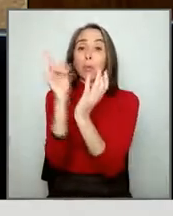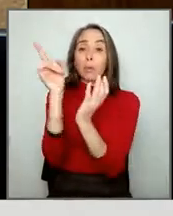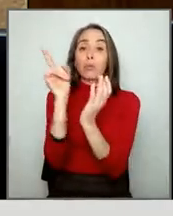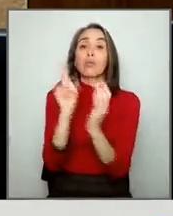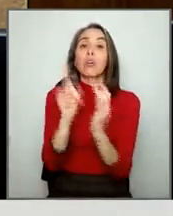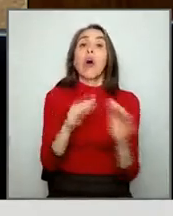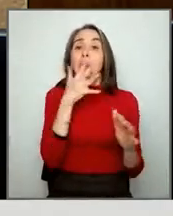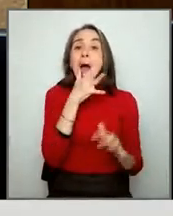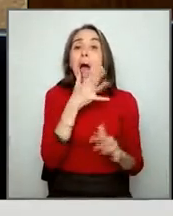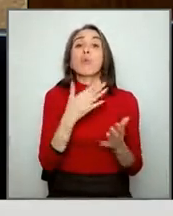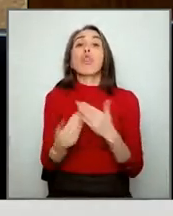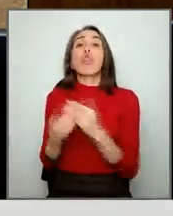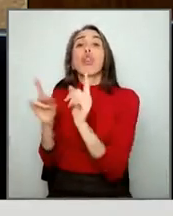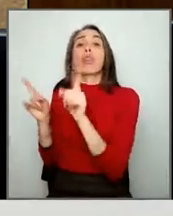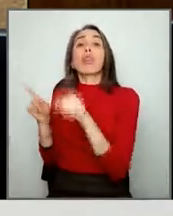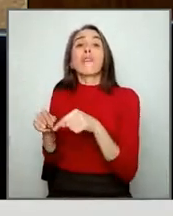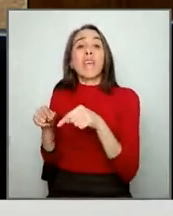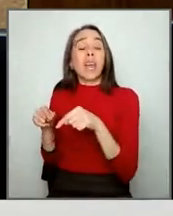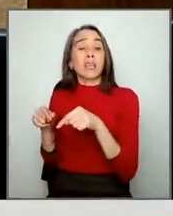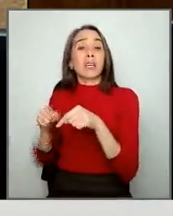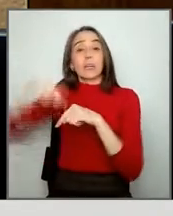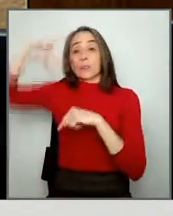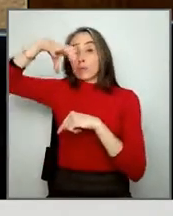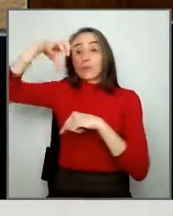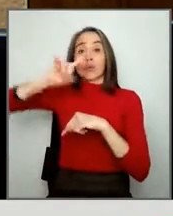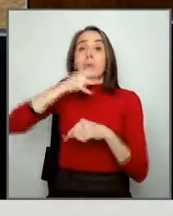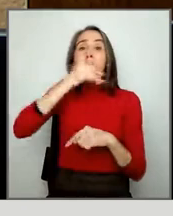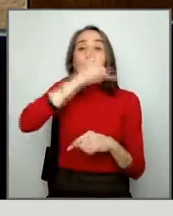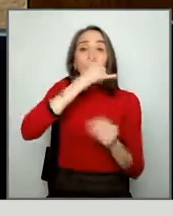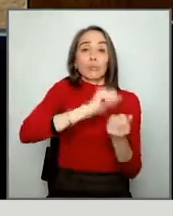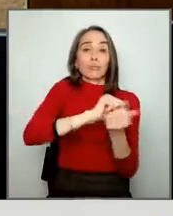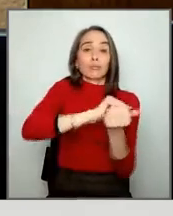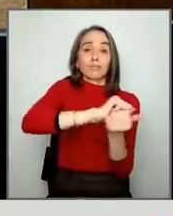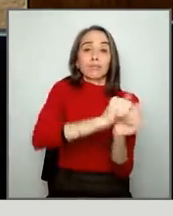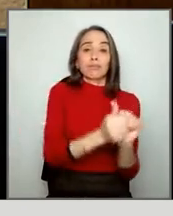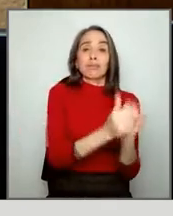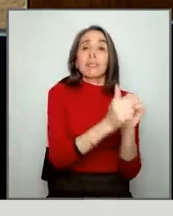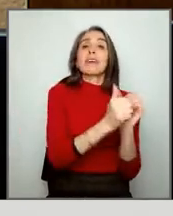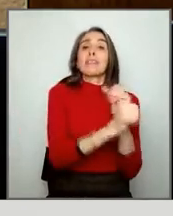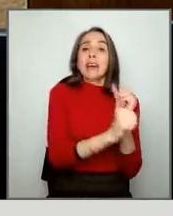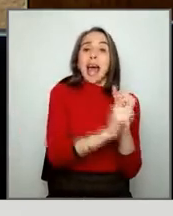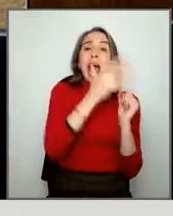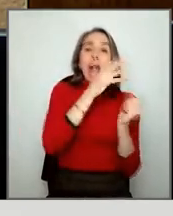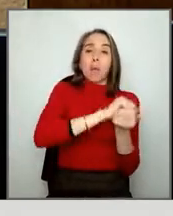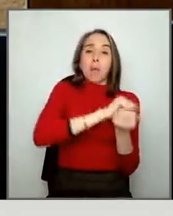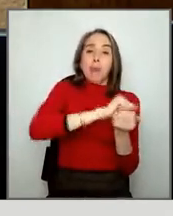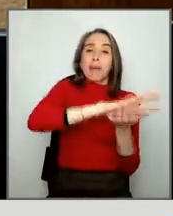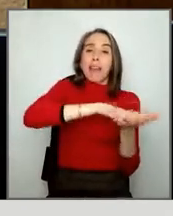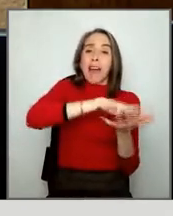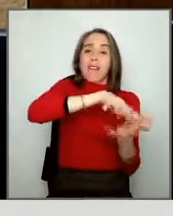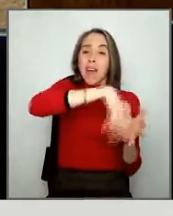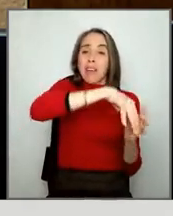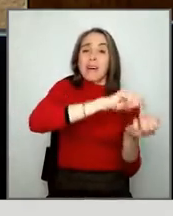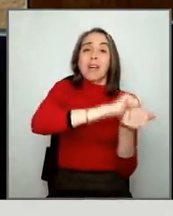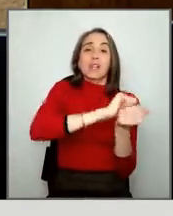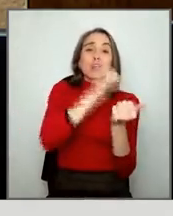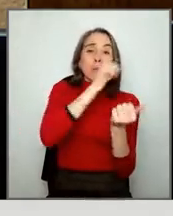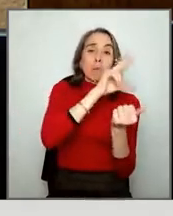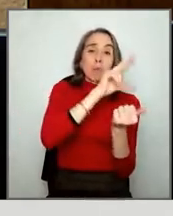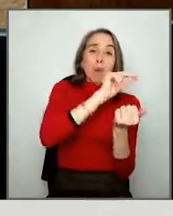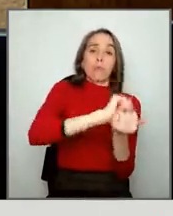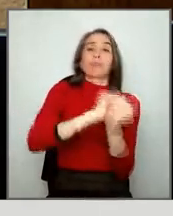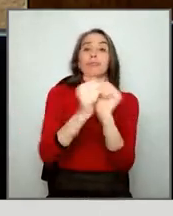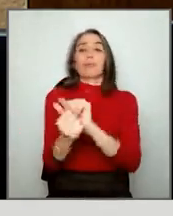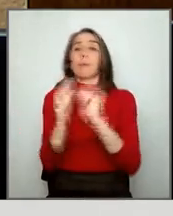tratamiento este proyecto va en la línea correcta donde tenemos que tratar de aminorar los efectos que